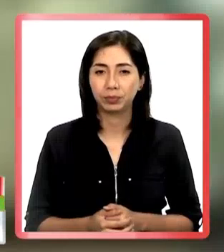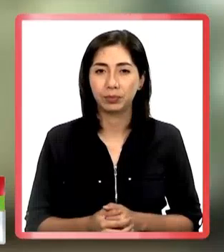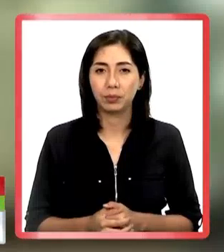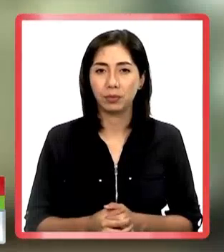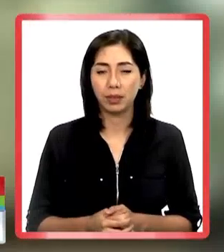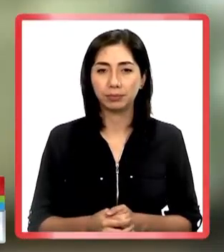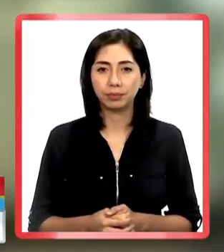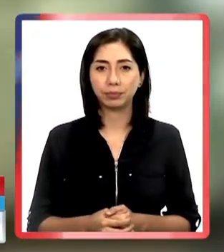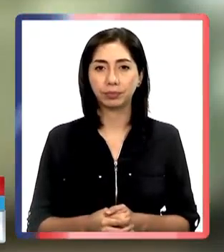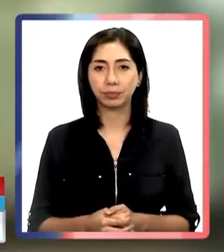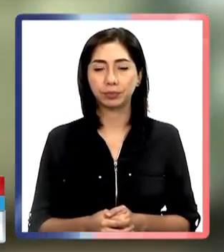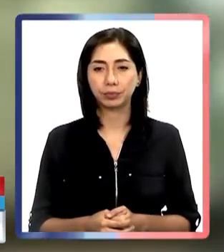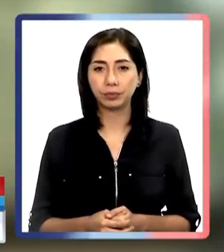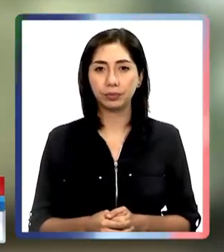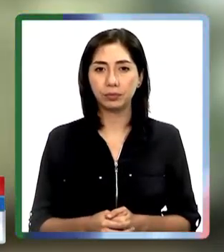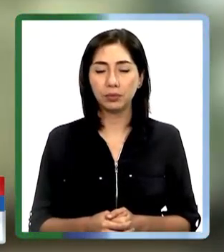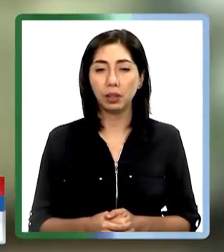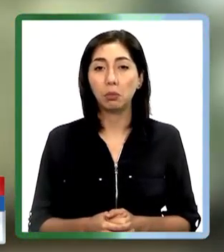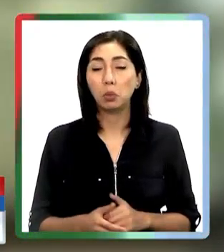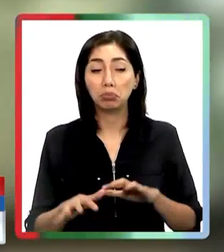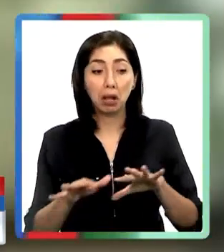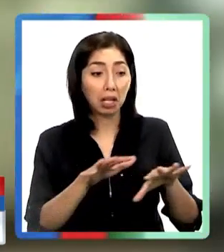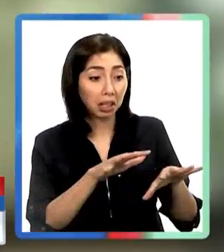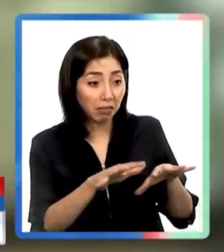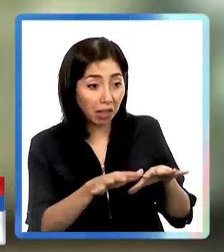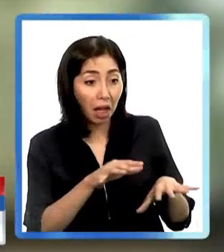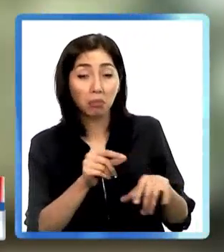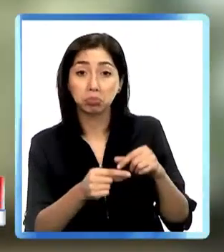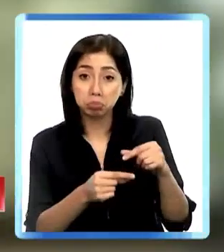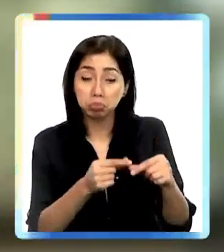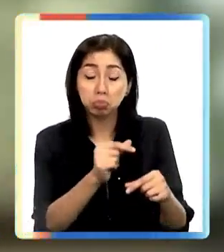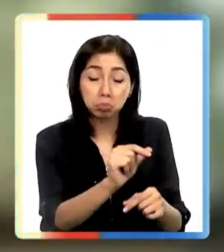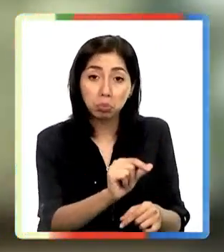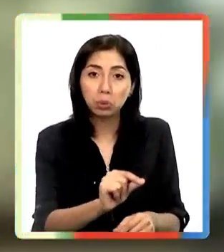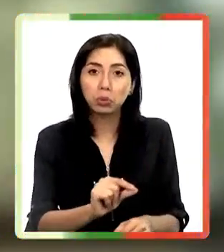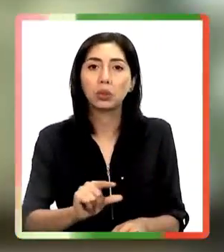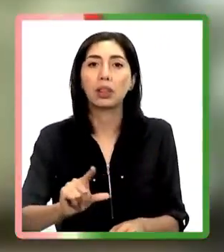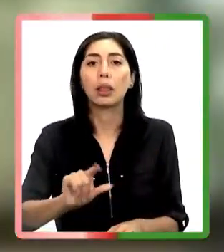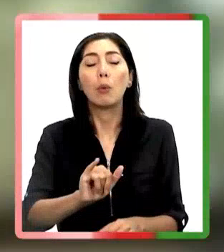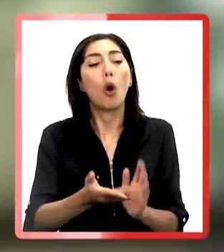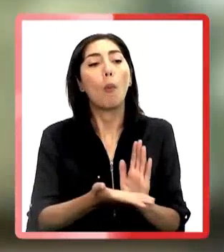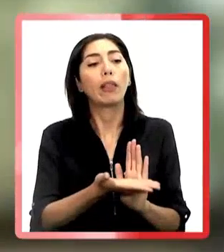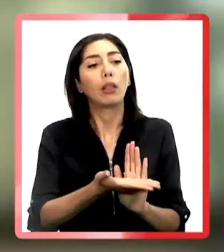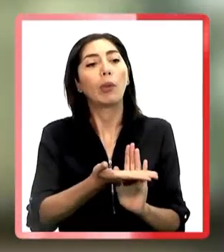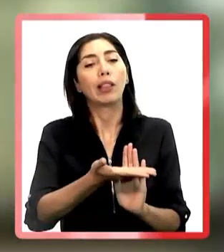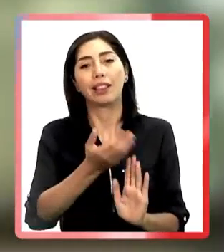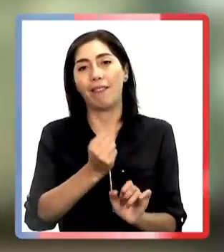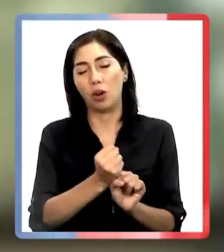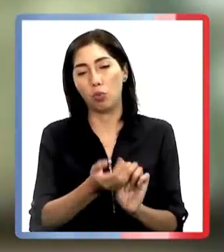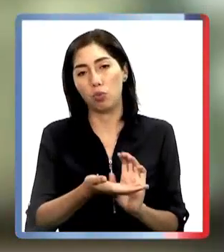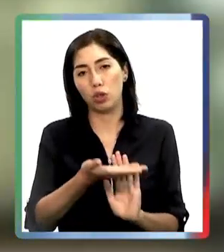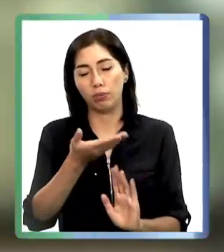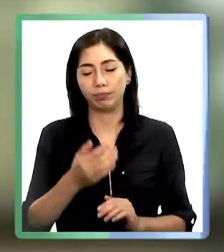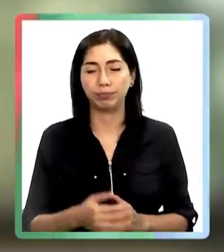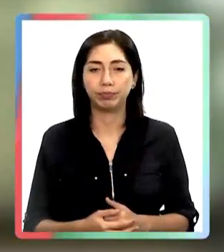algunas actividades más rutinarias y progresivamente se vaya aumentando el peso